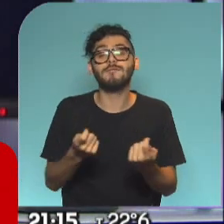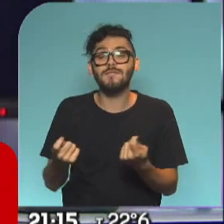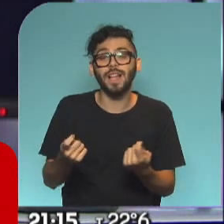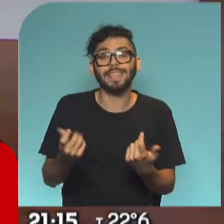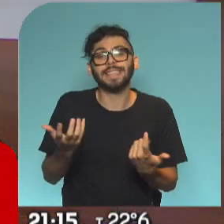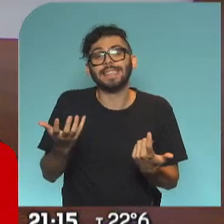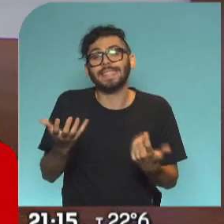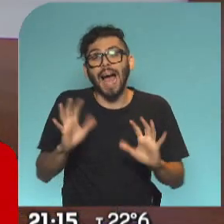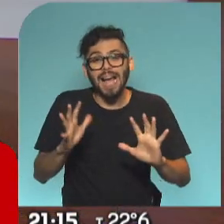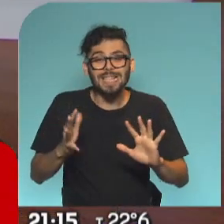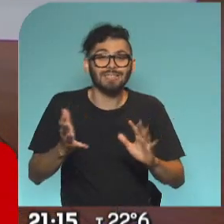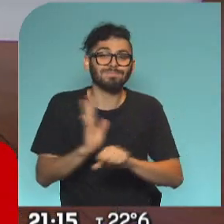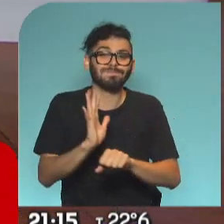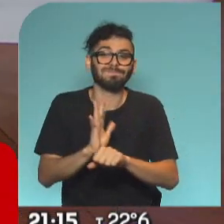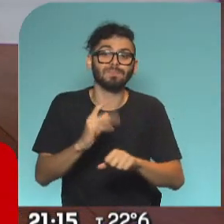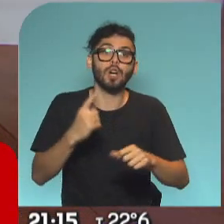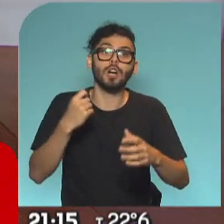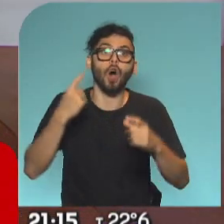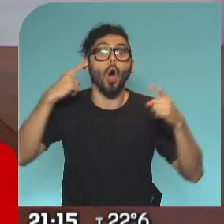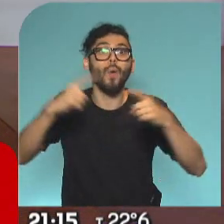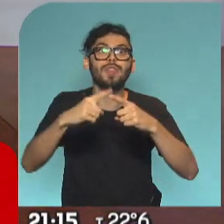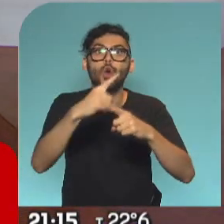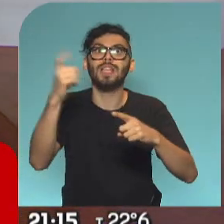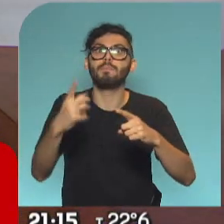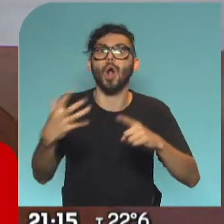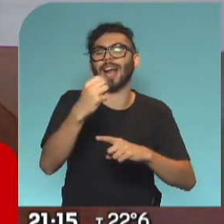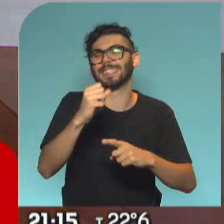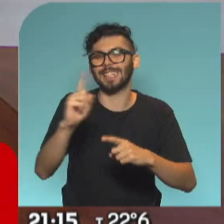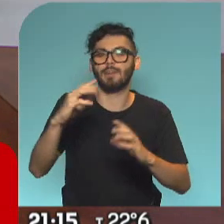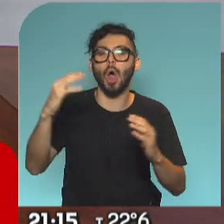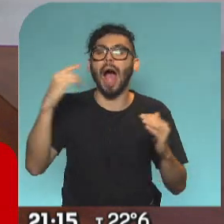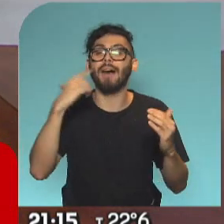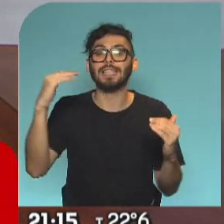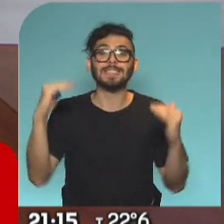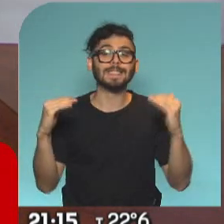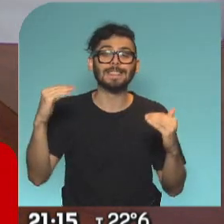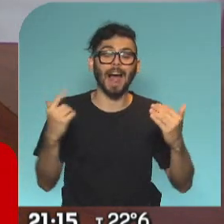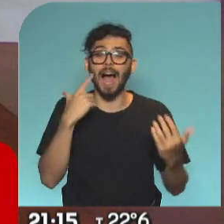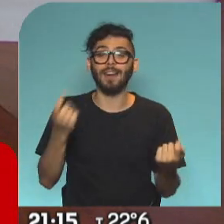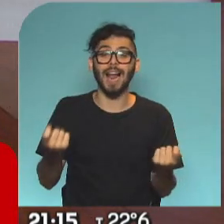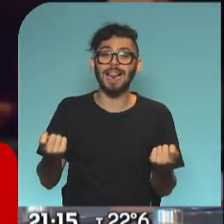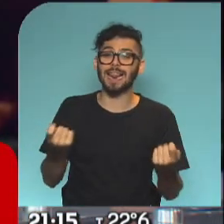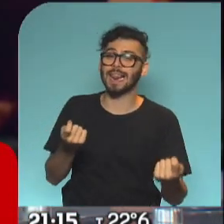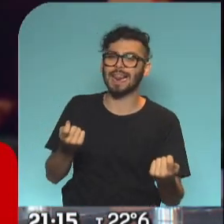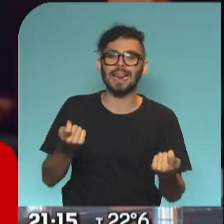todos se llevan ese 100% de lo que buscan, así que a ver qué ponen en la mesa sobre ¿Quién es el que más cede? Gracias, Yelén.